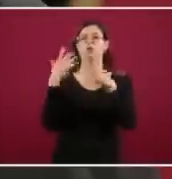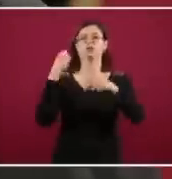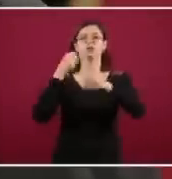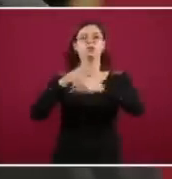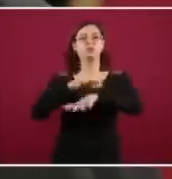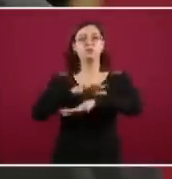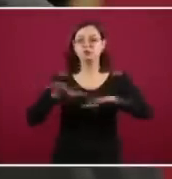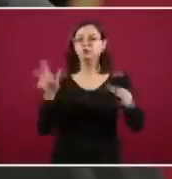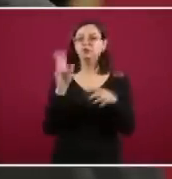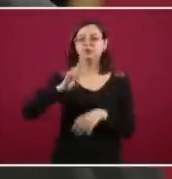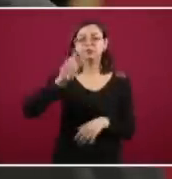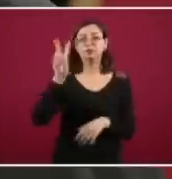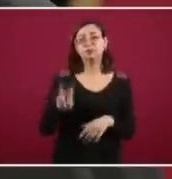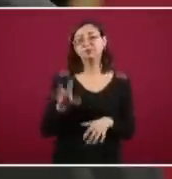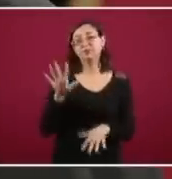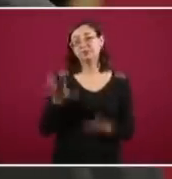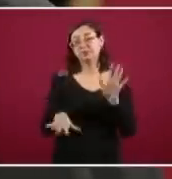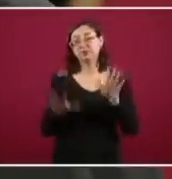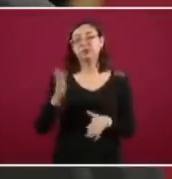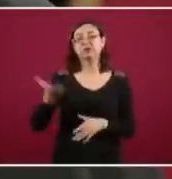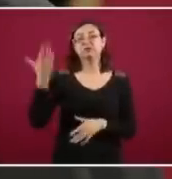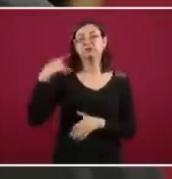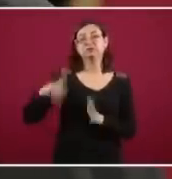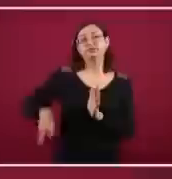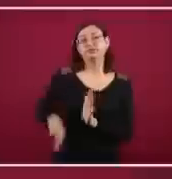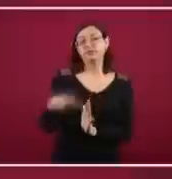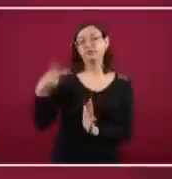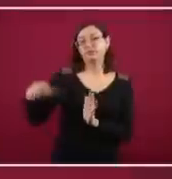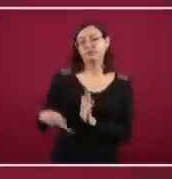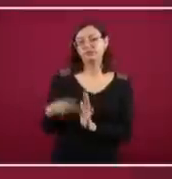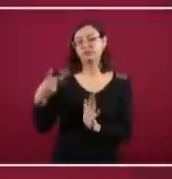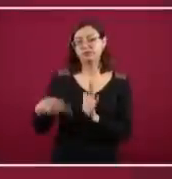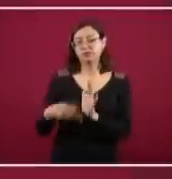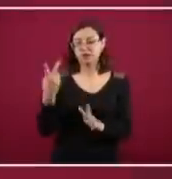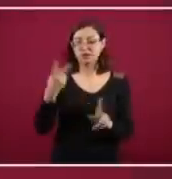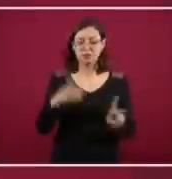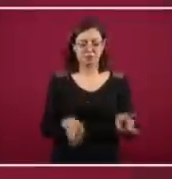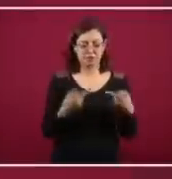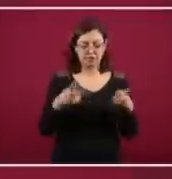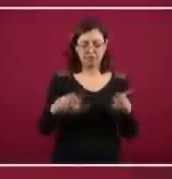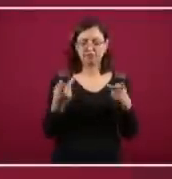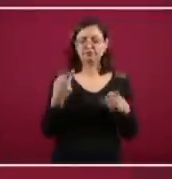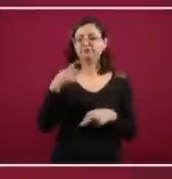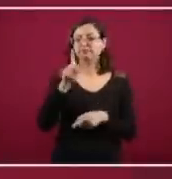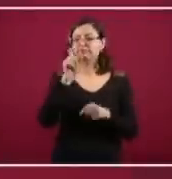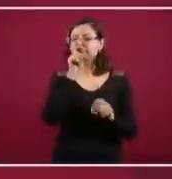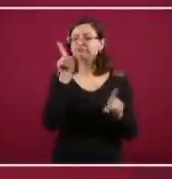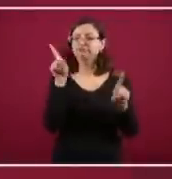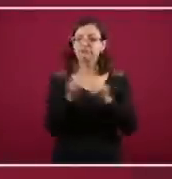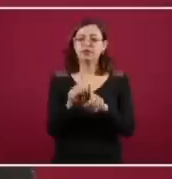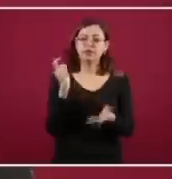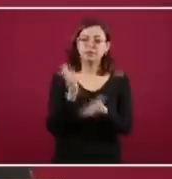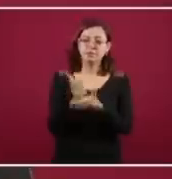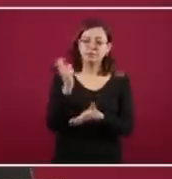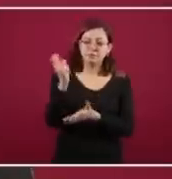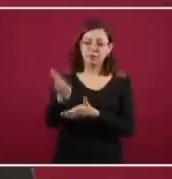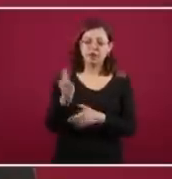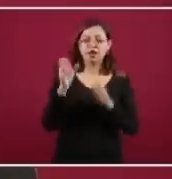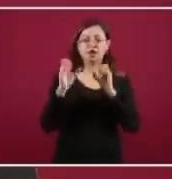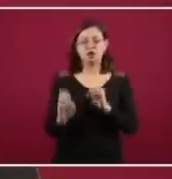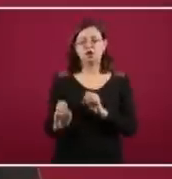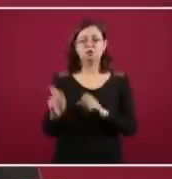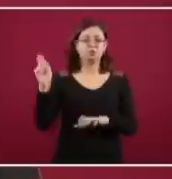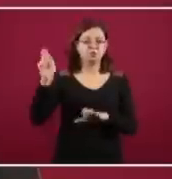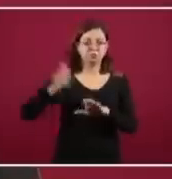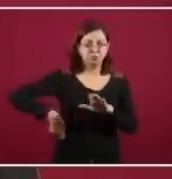Normalmente, en las ediciones anteriores se ha considerado lo que se vende, pero también lo que se paga o se firma durante este